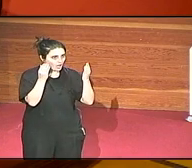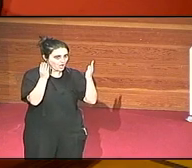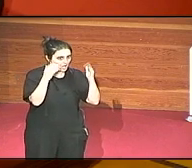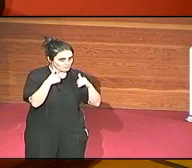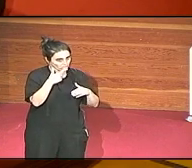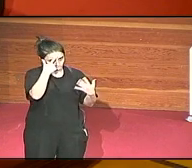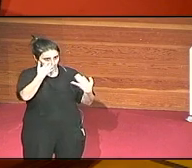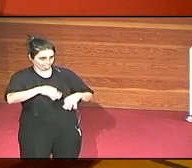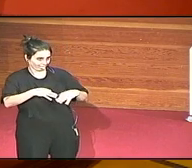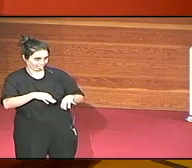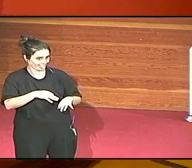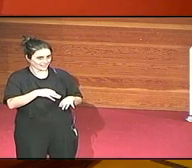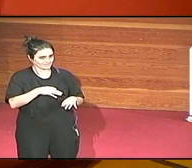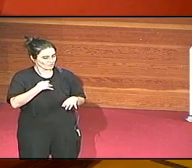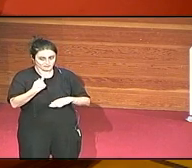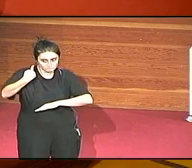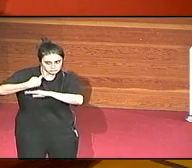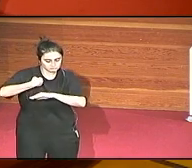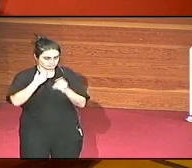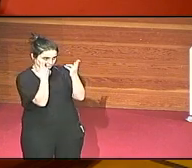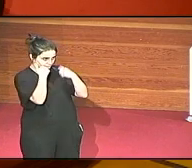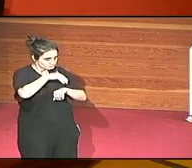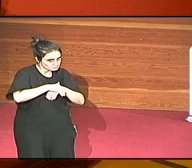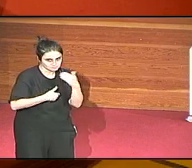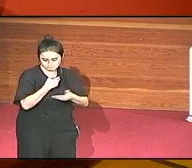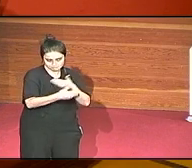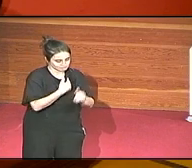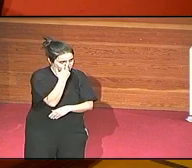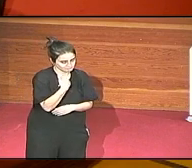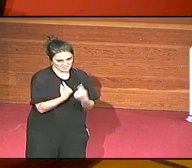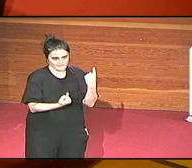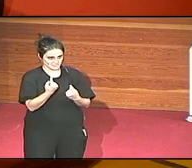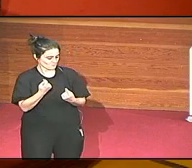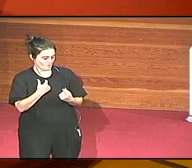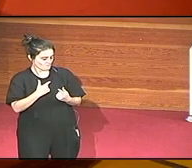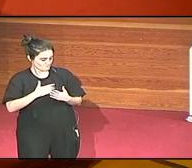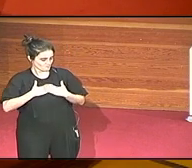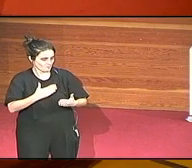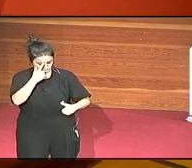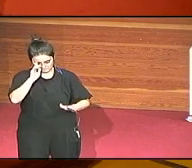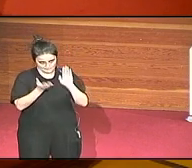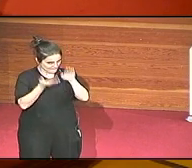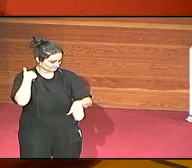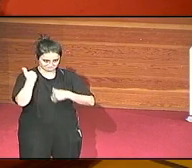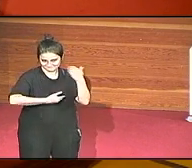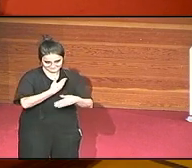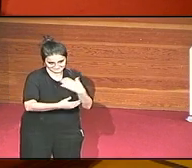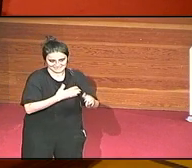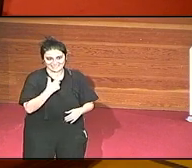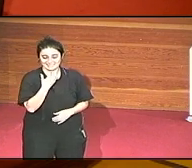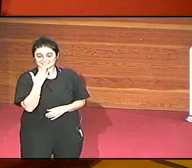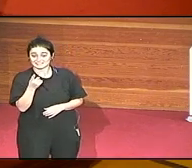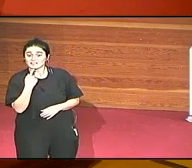cumplen órdenes a ciegas y son suicidas si tú a un niño le dice es que vaya